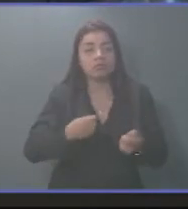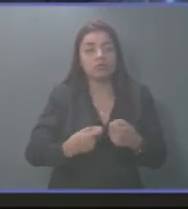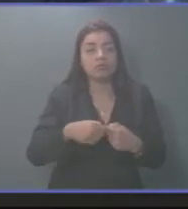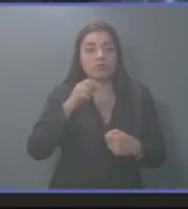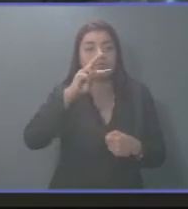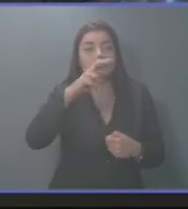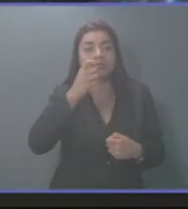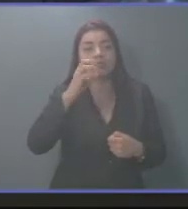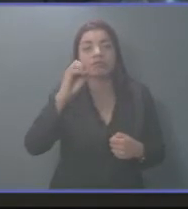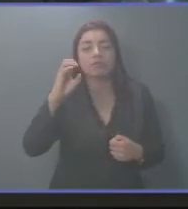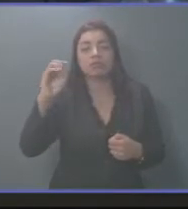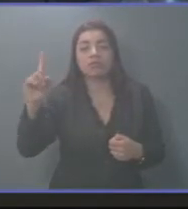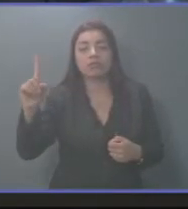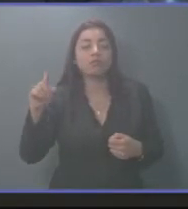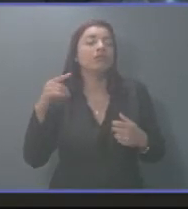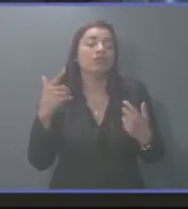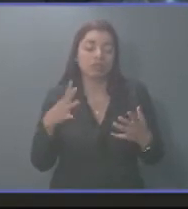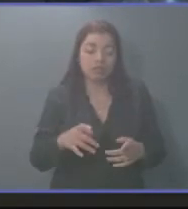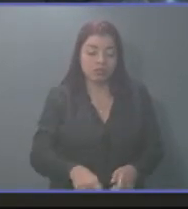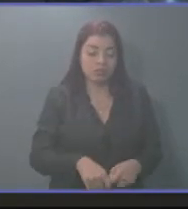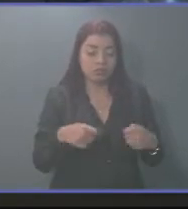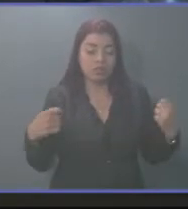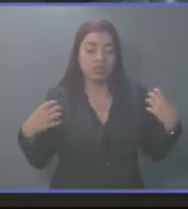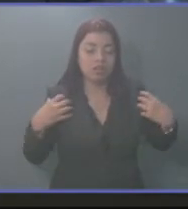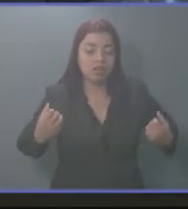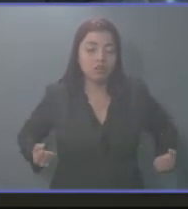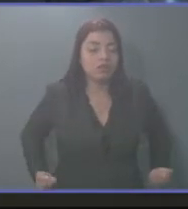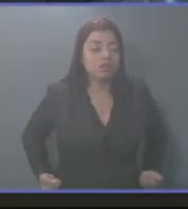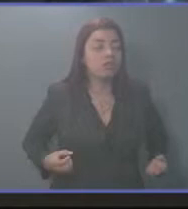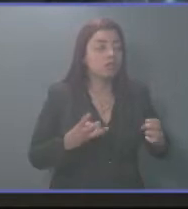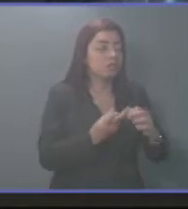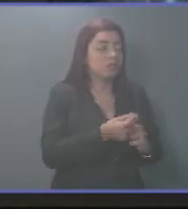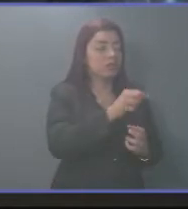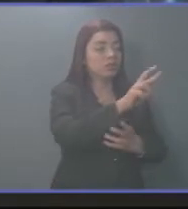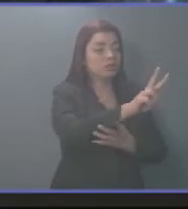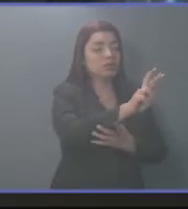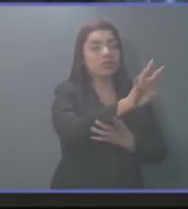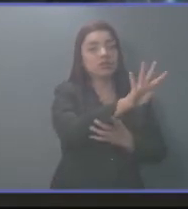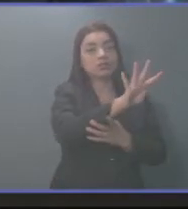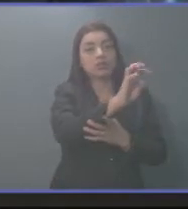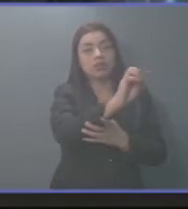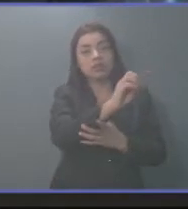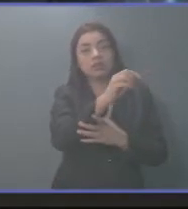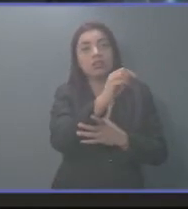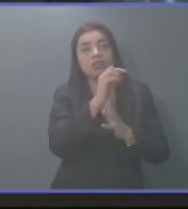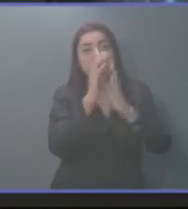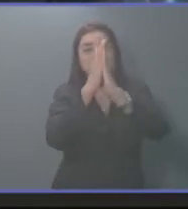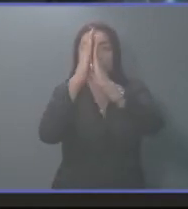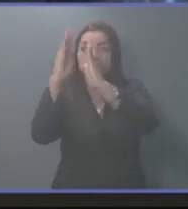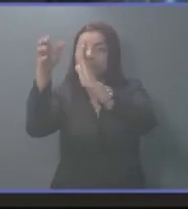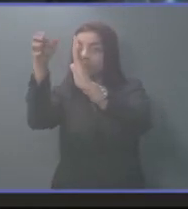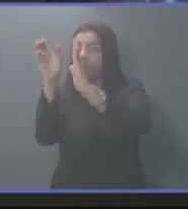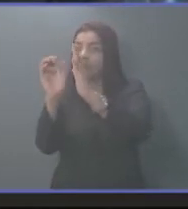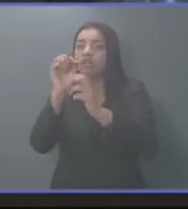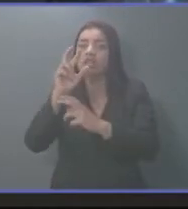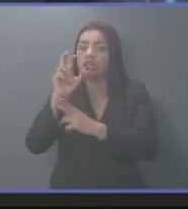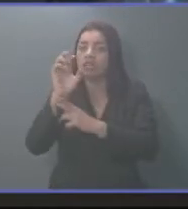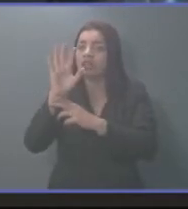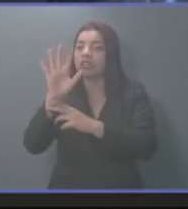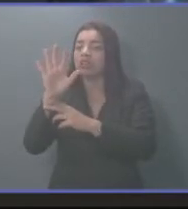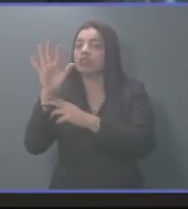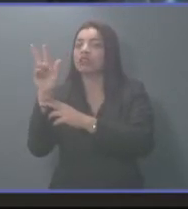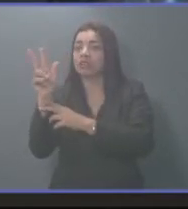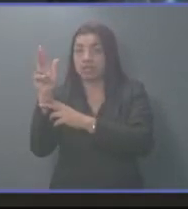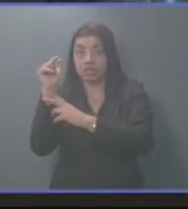de 2001, publicado en el diario oficial número 240, tomo 353 del 19 de